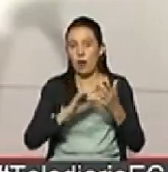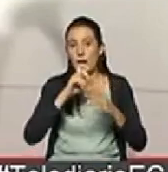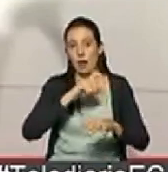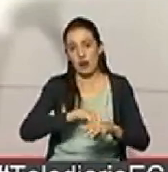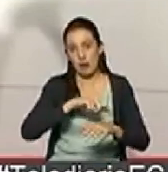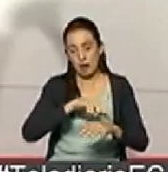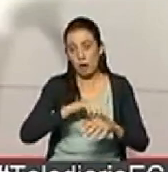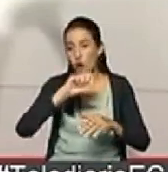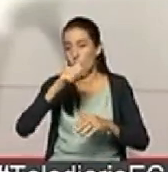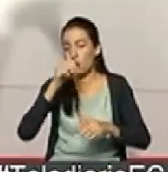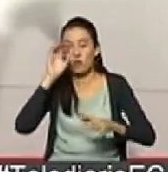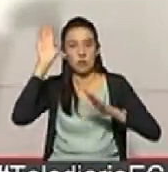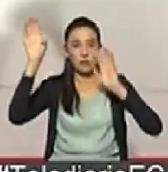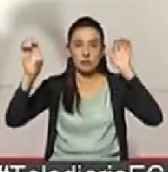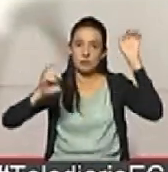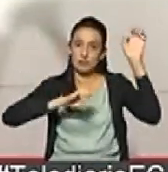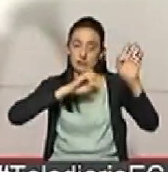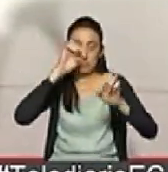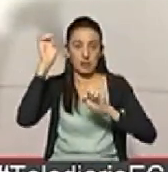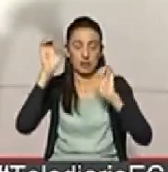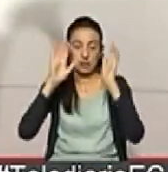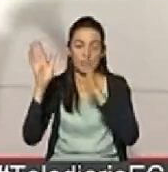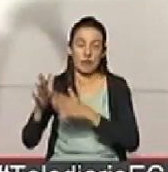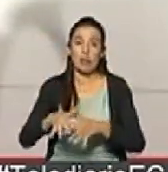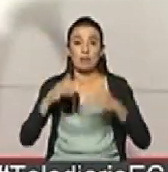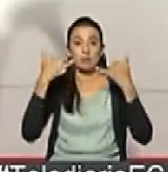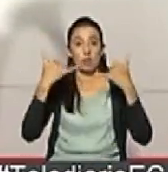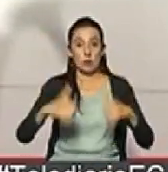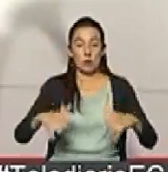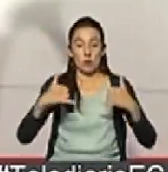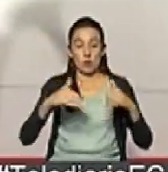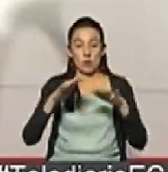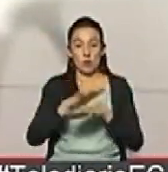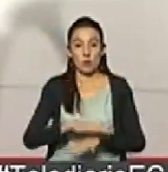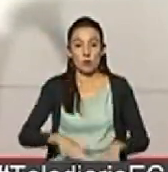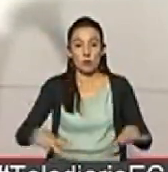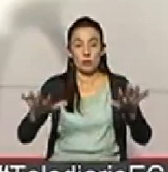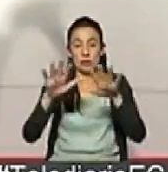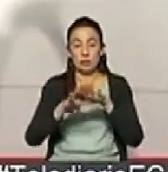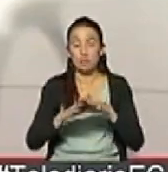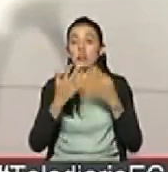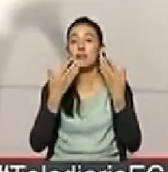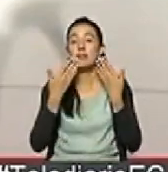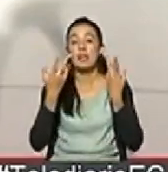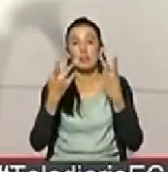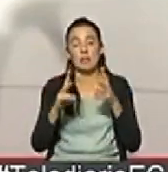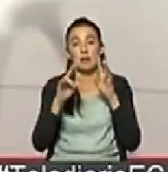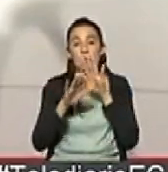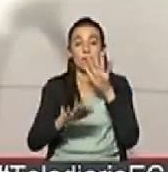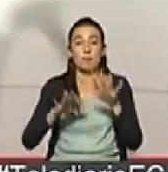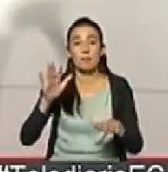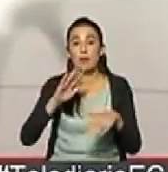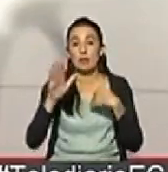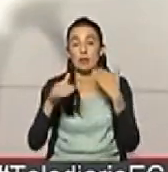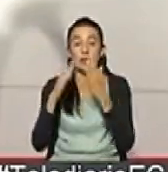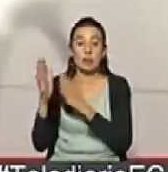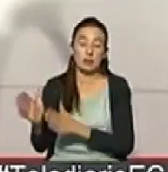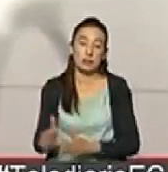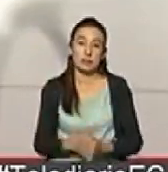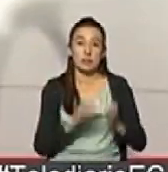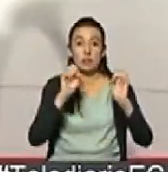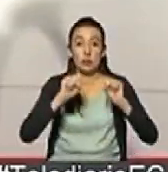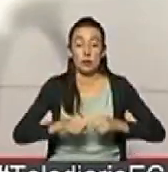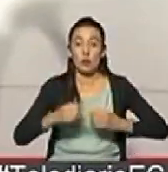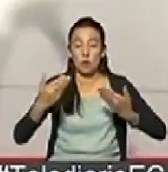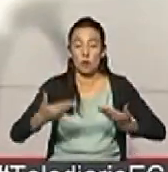otras estrategias, hacer también las actividades lúdicas que nos han permitido, las académicas, también deportivas. Todo lo que pueda